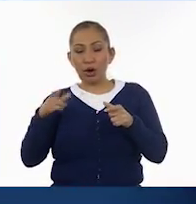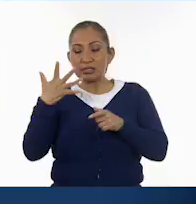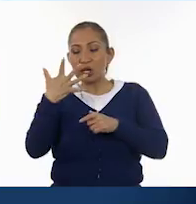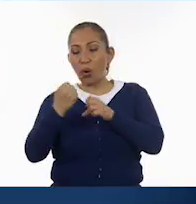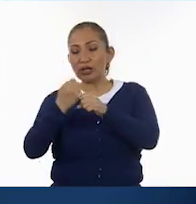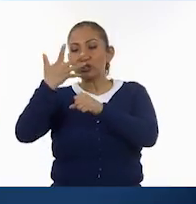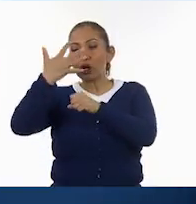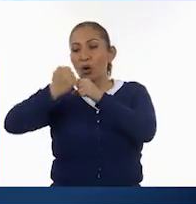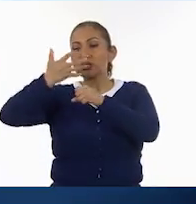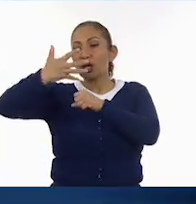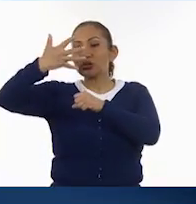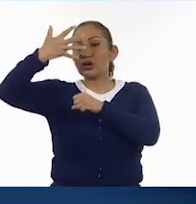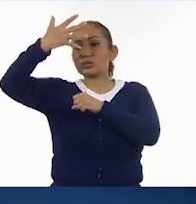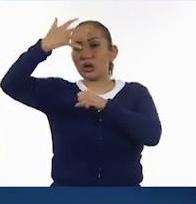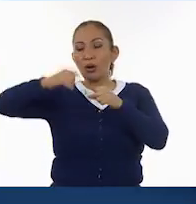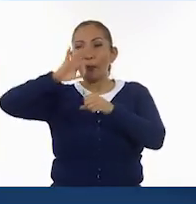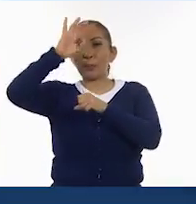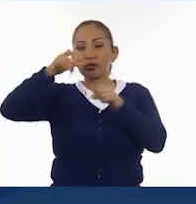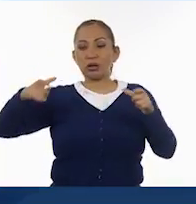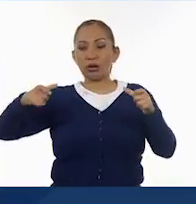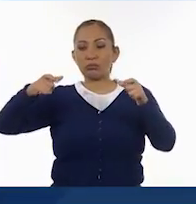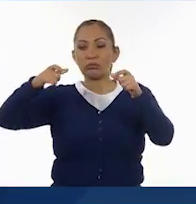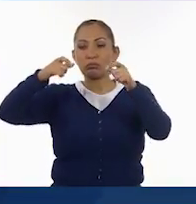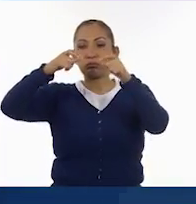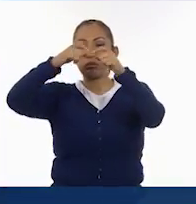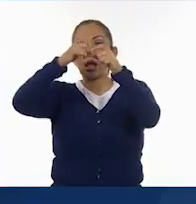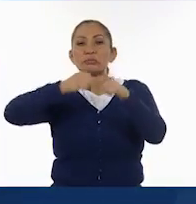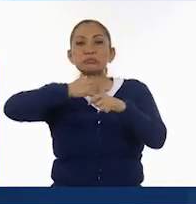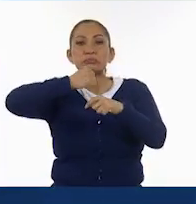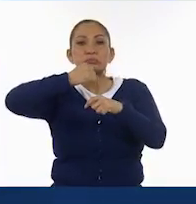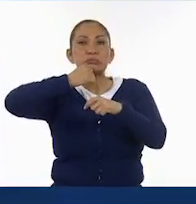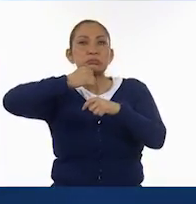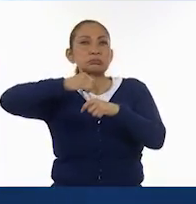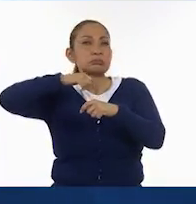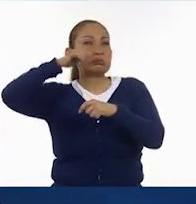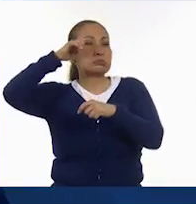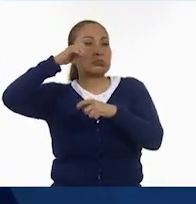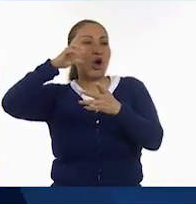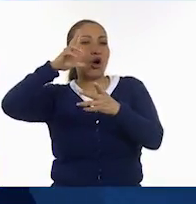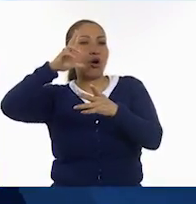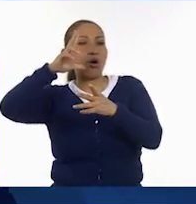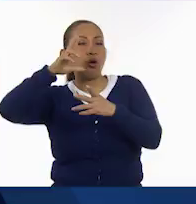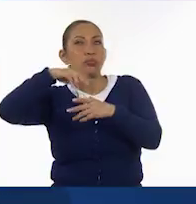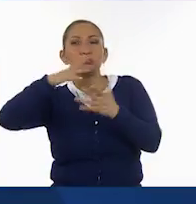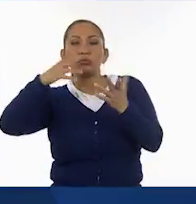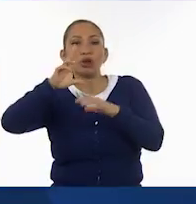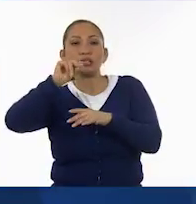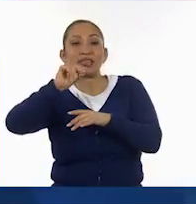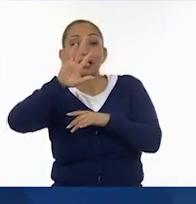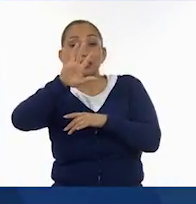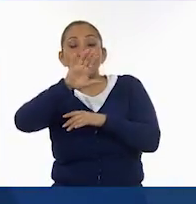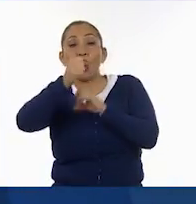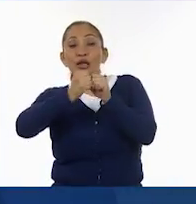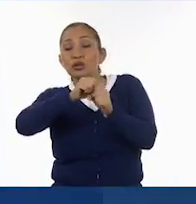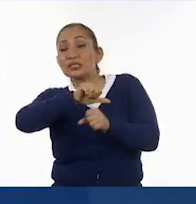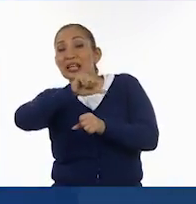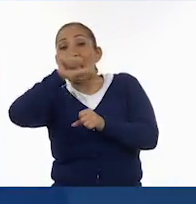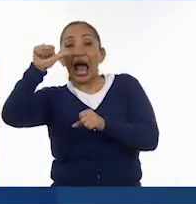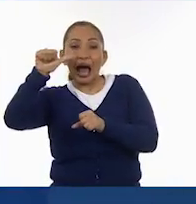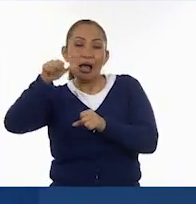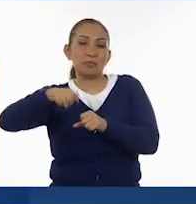5 hasta pues llegar, ¿no?, a porcentajes muy bajos ya en una edad de los 85 años de edad